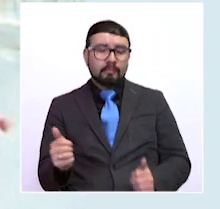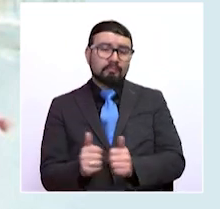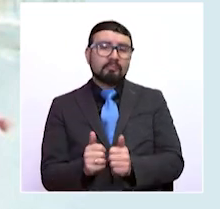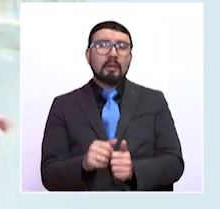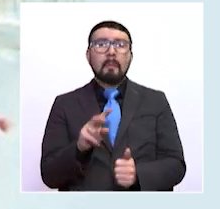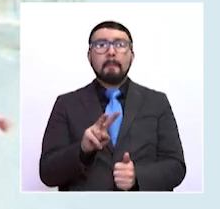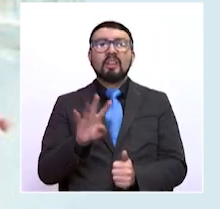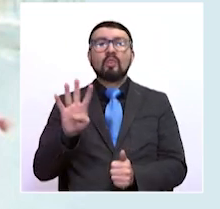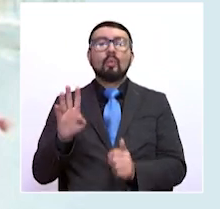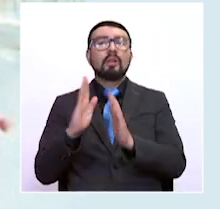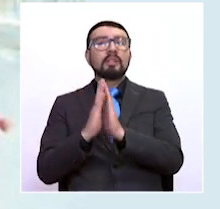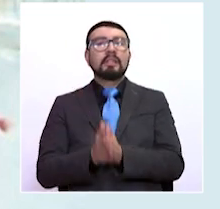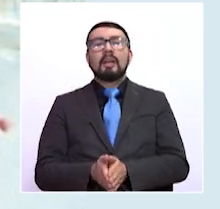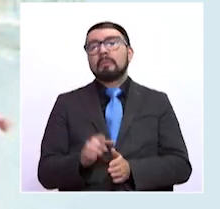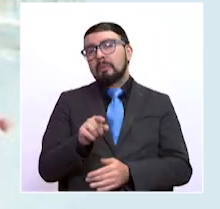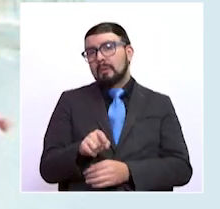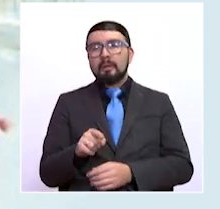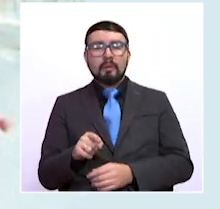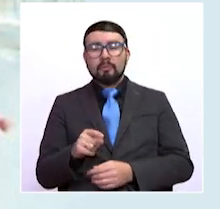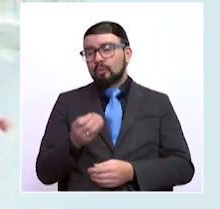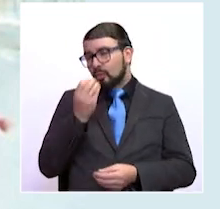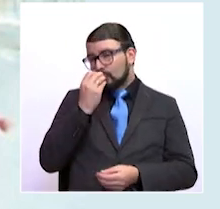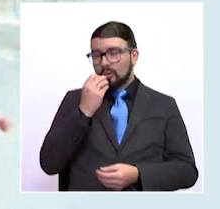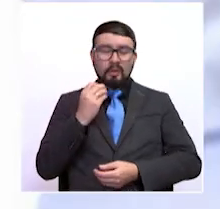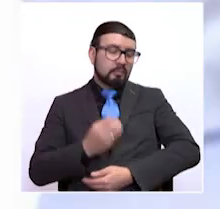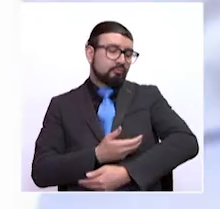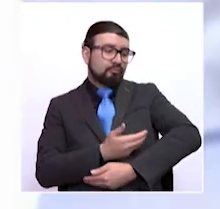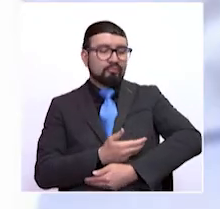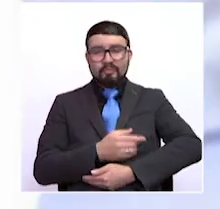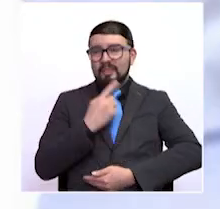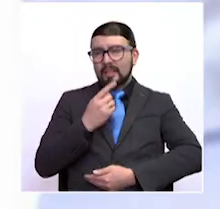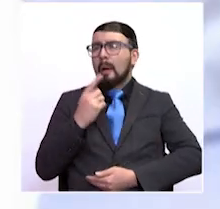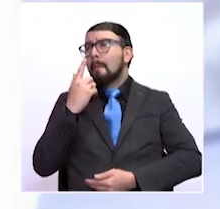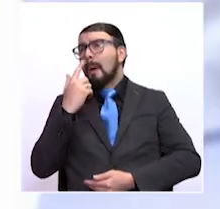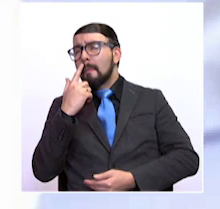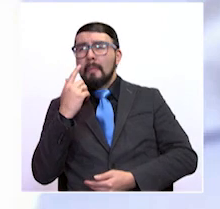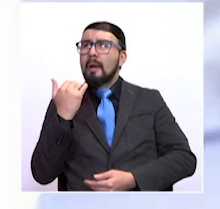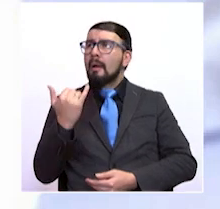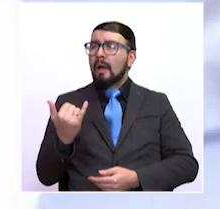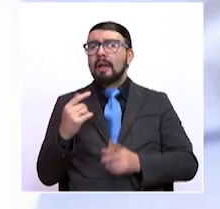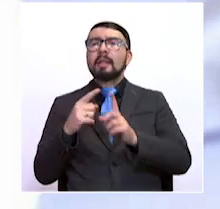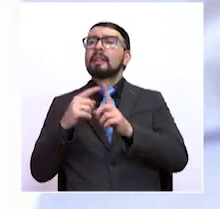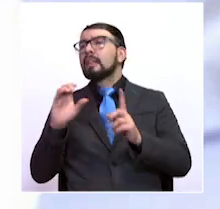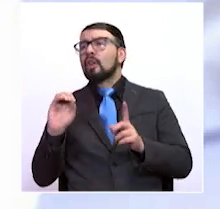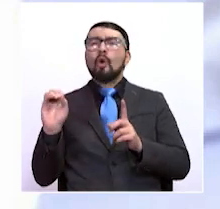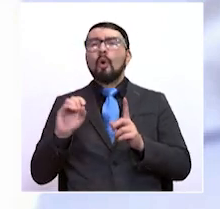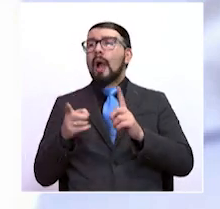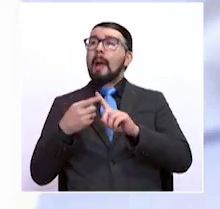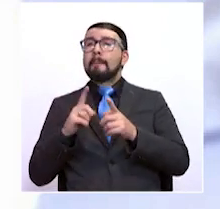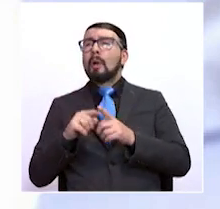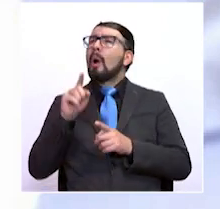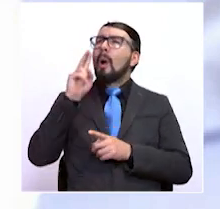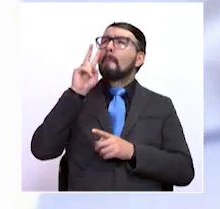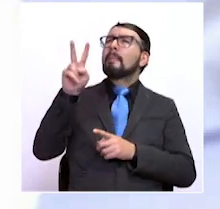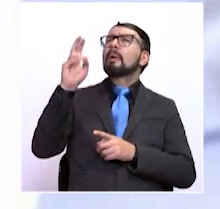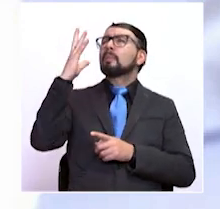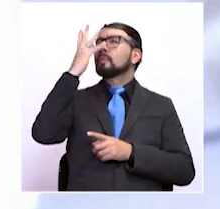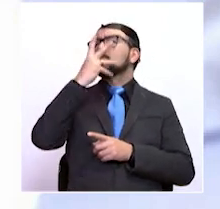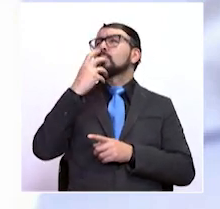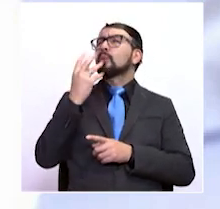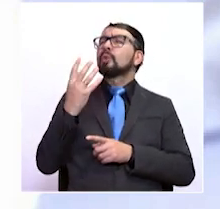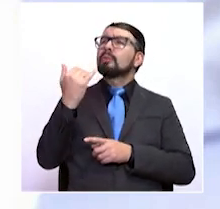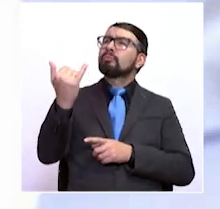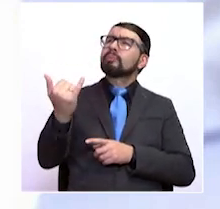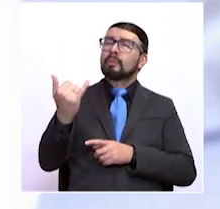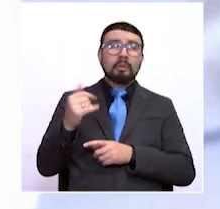de diciembre, cenando con usted muy Cierto. bien, diciéndole papi, mira, o tío, o amigo, mira qué luz más bonita, y puede terminar exactamente